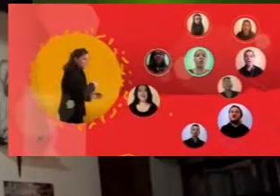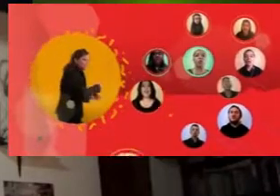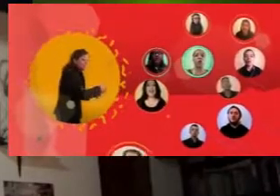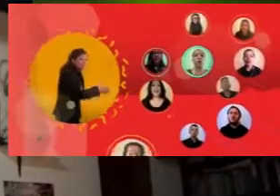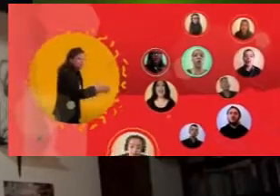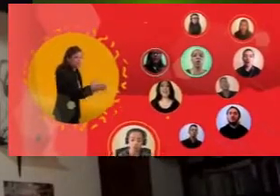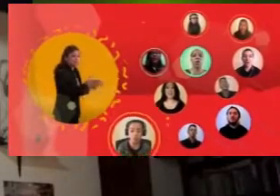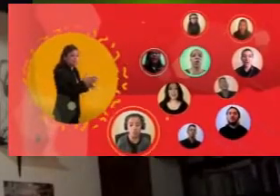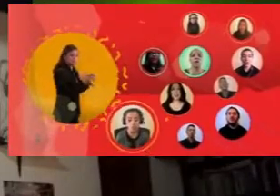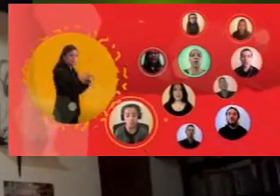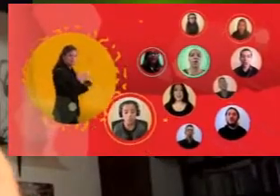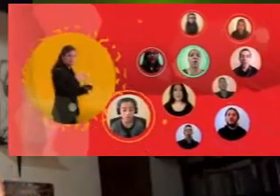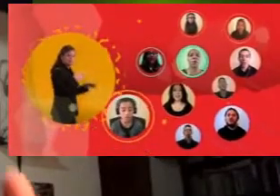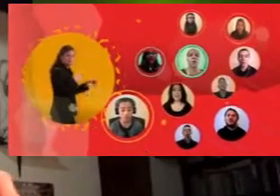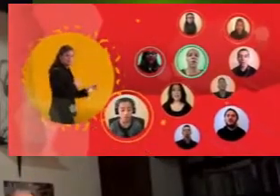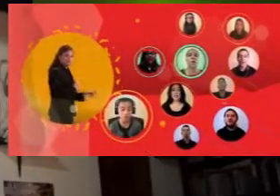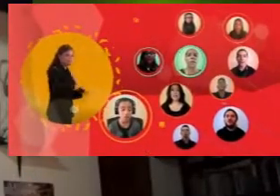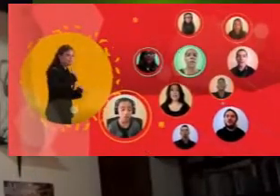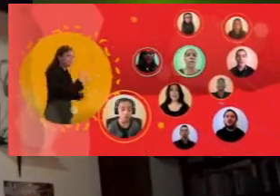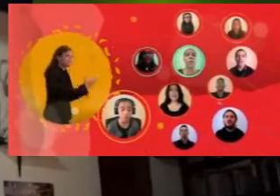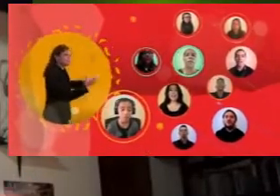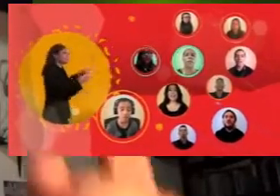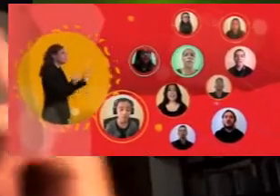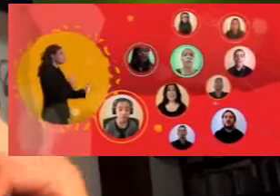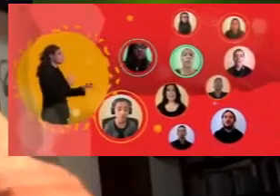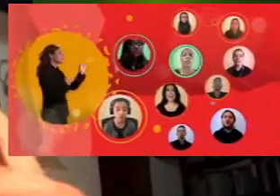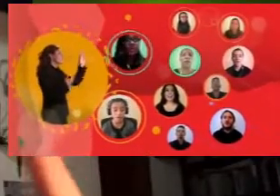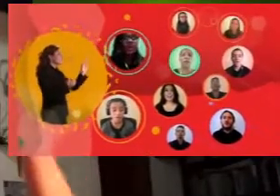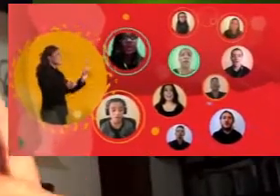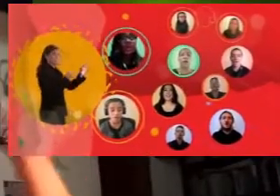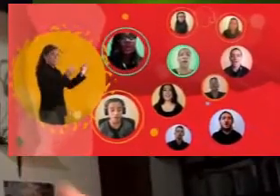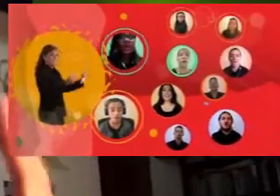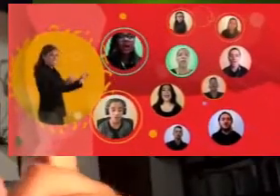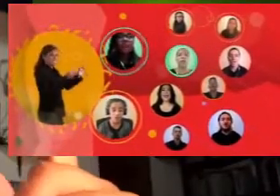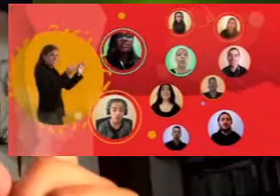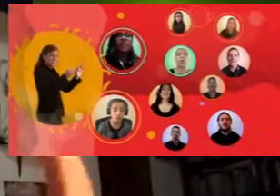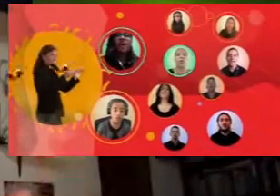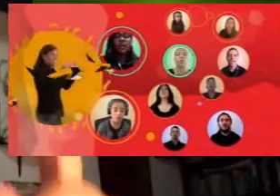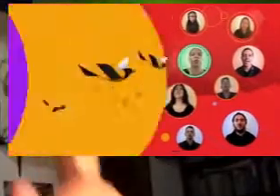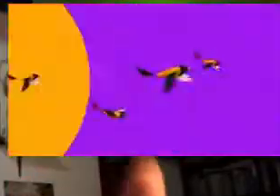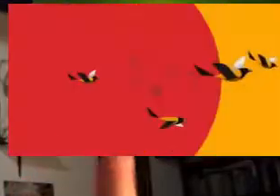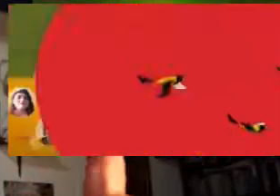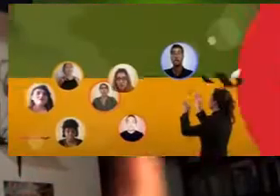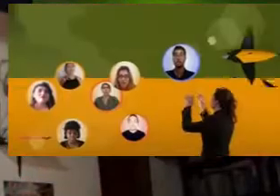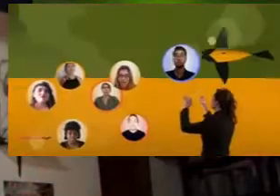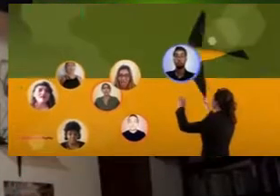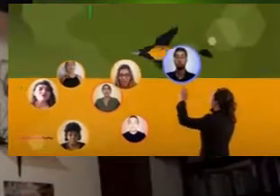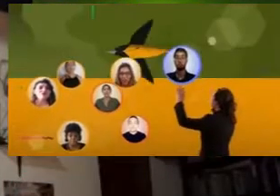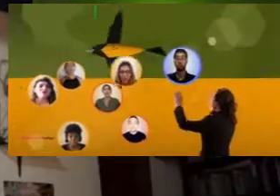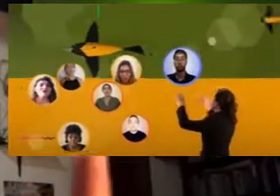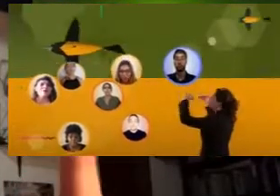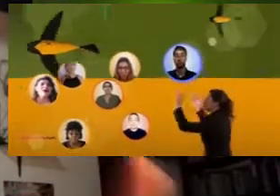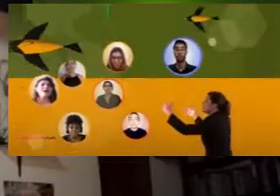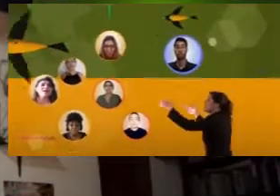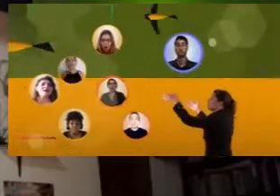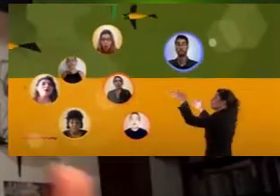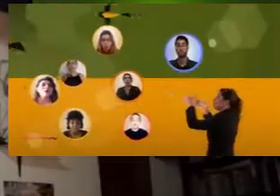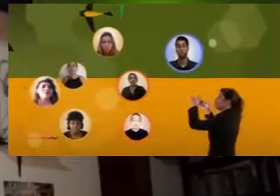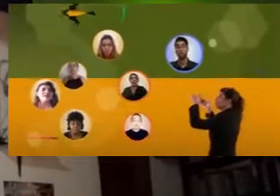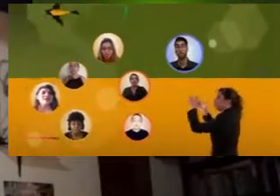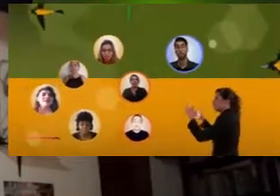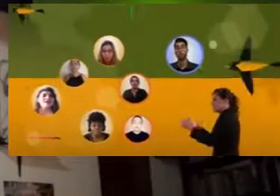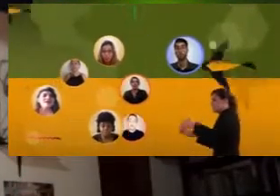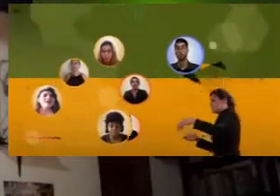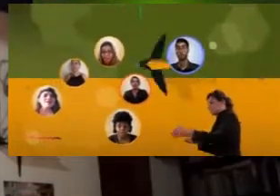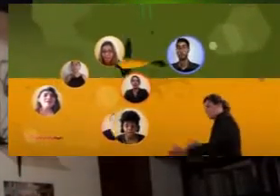Por otro lado, quiero invitarlos para que escuchen a través de la emisora Caña y Café, de lunes